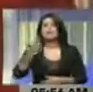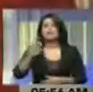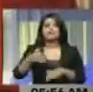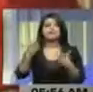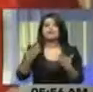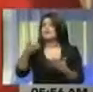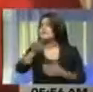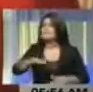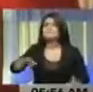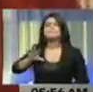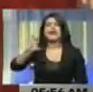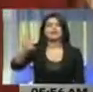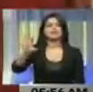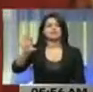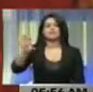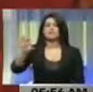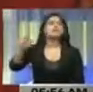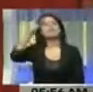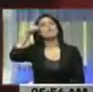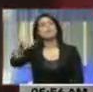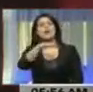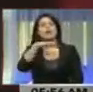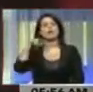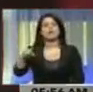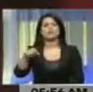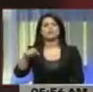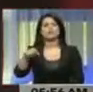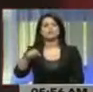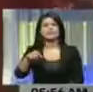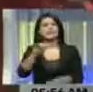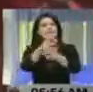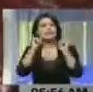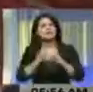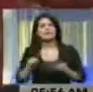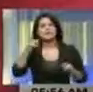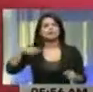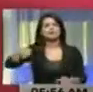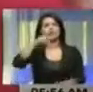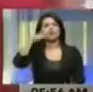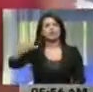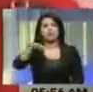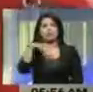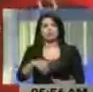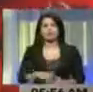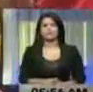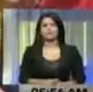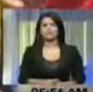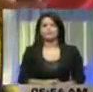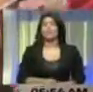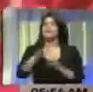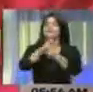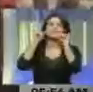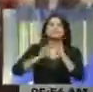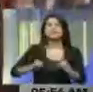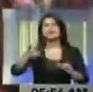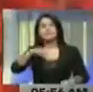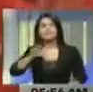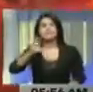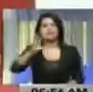es mi patria, es mi pueblo, la felicidad de mi pueblo, la felicidad de mi